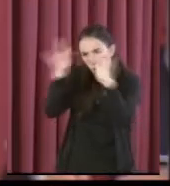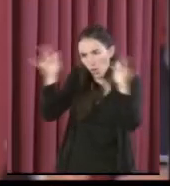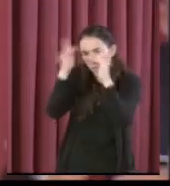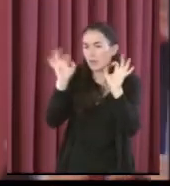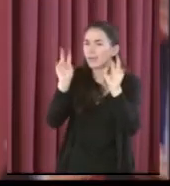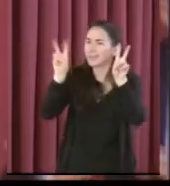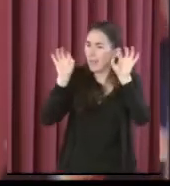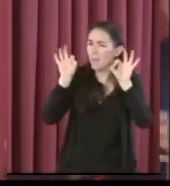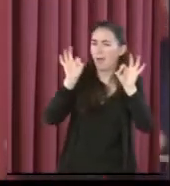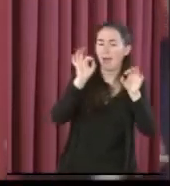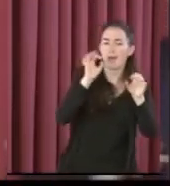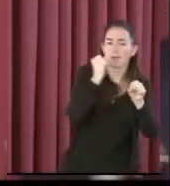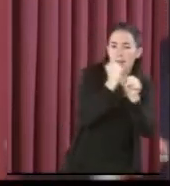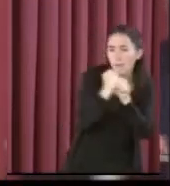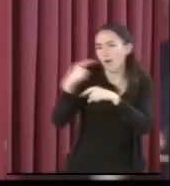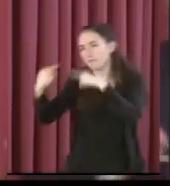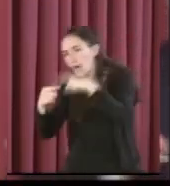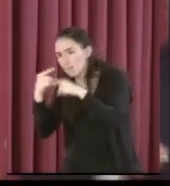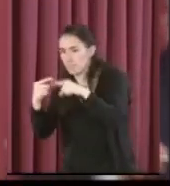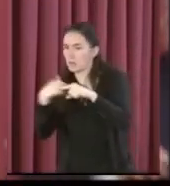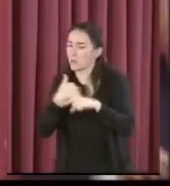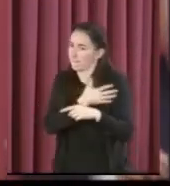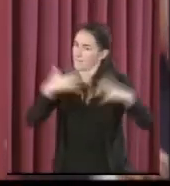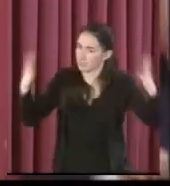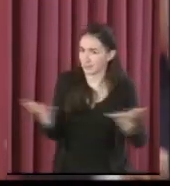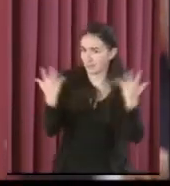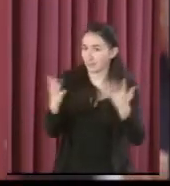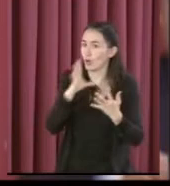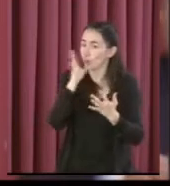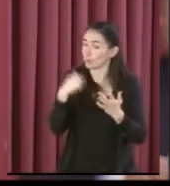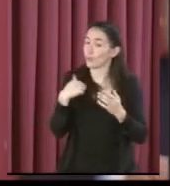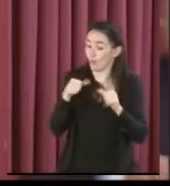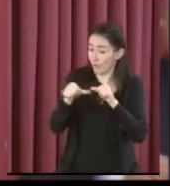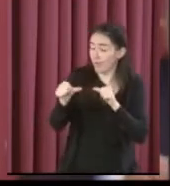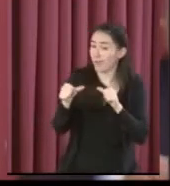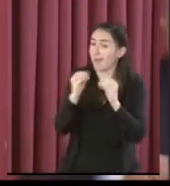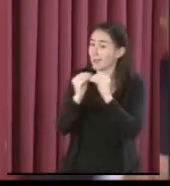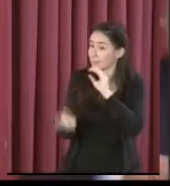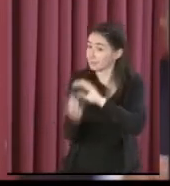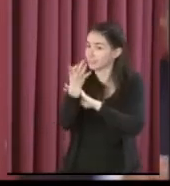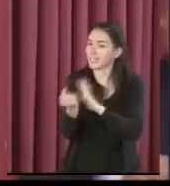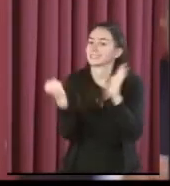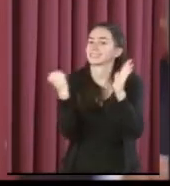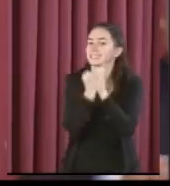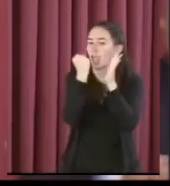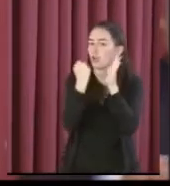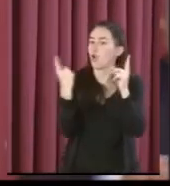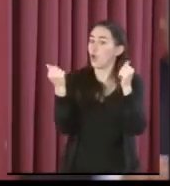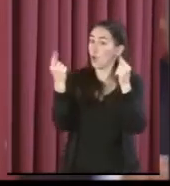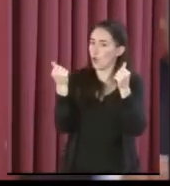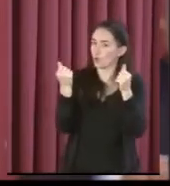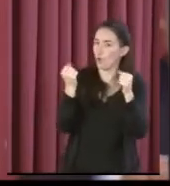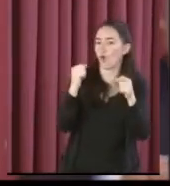ello, les avanzo que vamos a crear el sello Logroño Concilia, que identificará a partir del 1 de enero